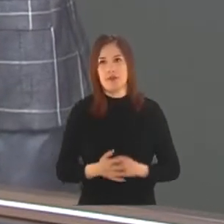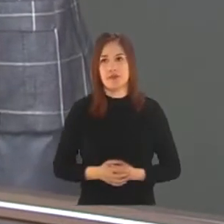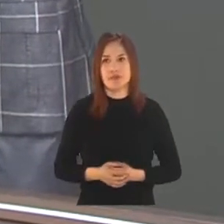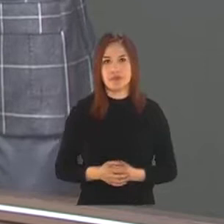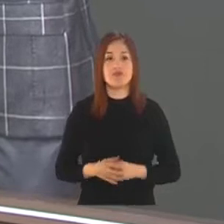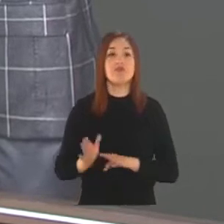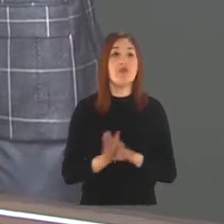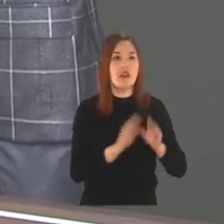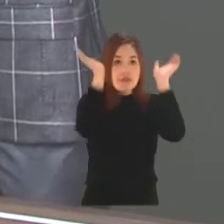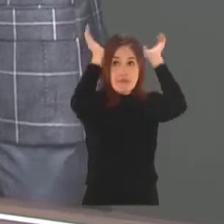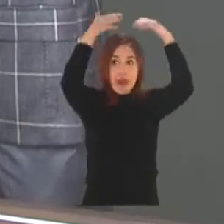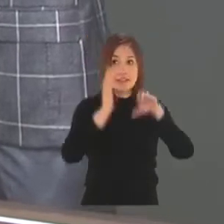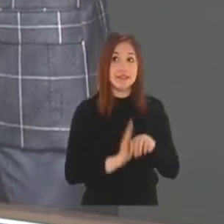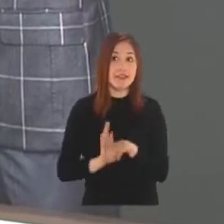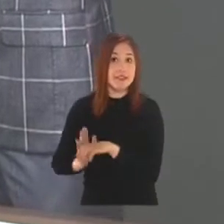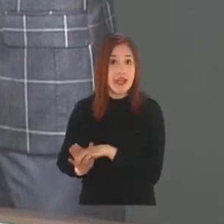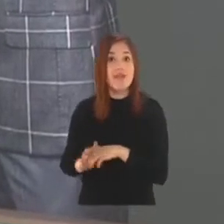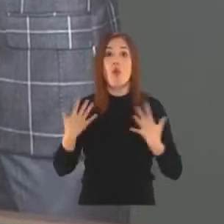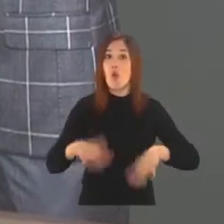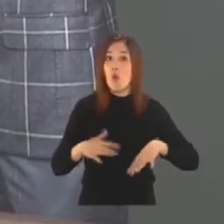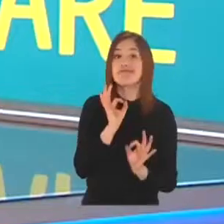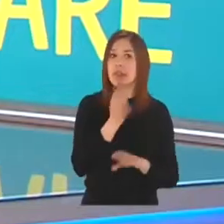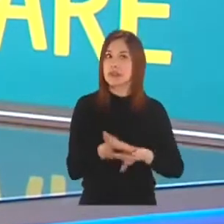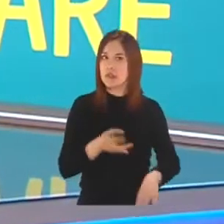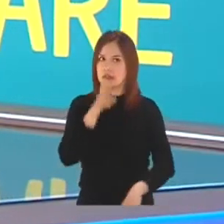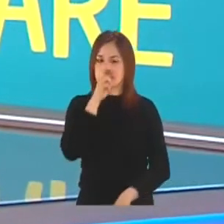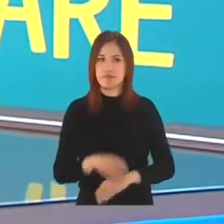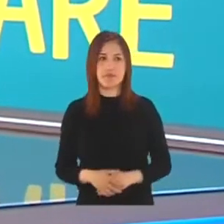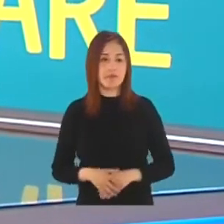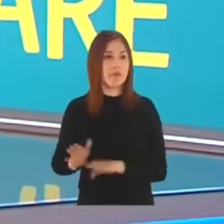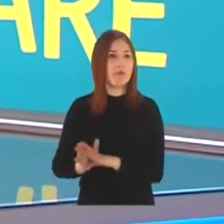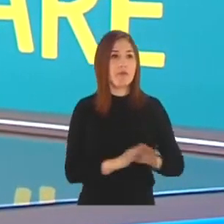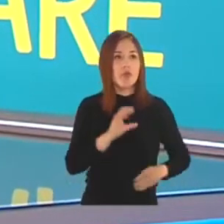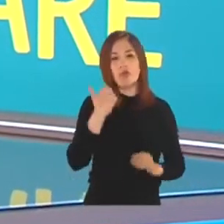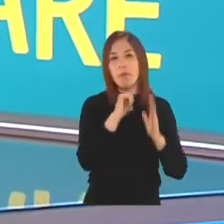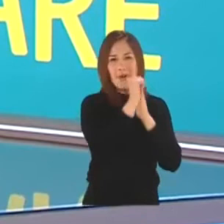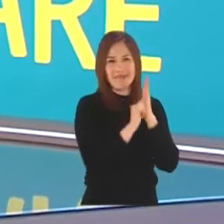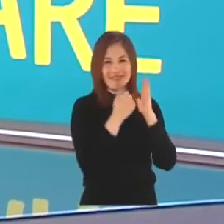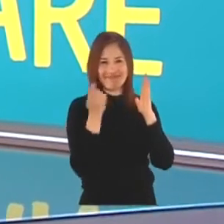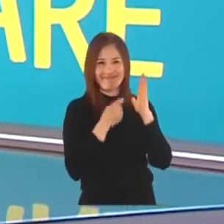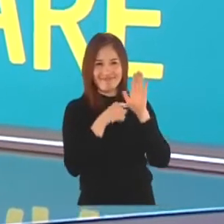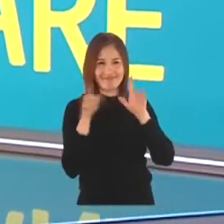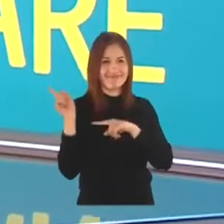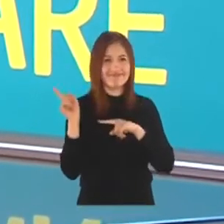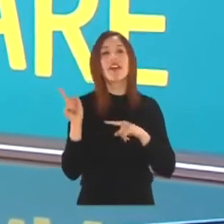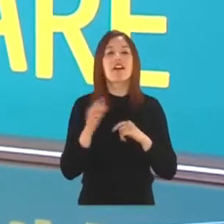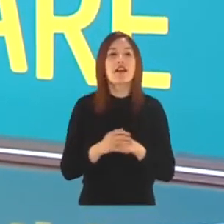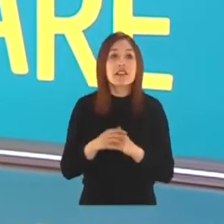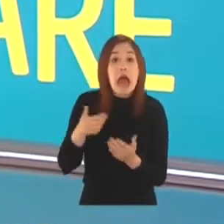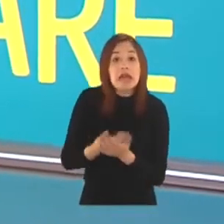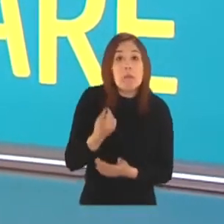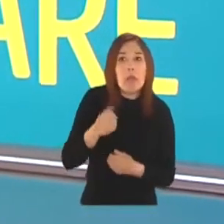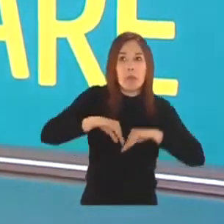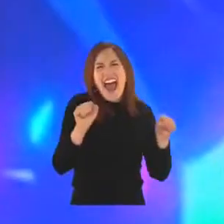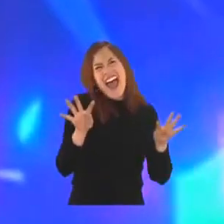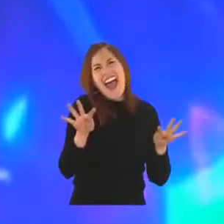Y en MasterChef Celebrity los participantes finalizaron el reto. Y en Hasta que la plata no se pare, vimos cómo Alejandra le advirtió a